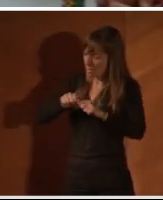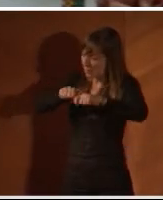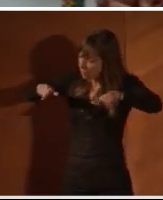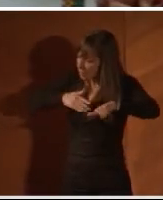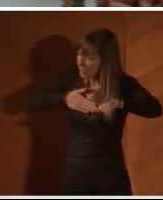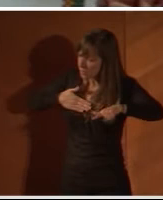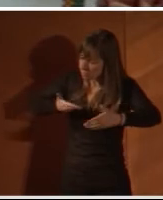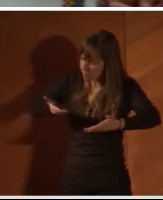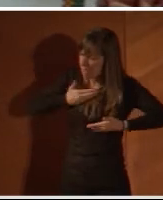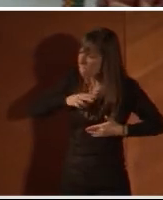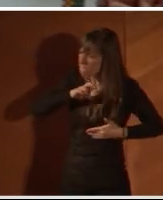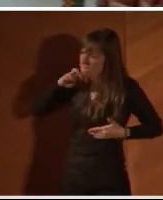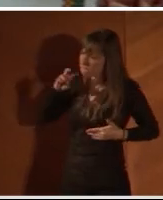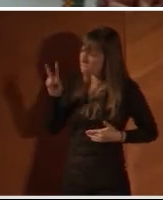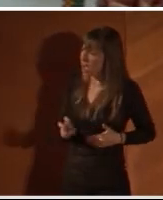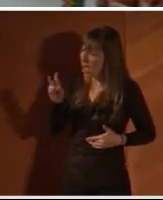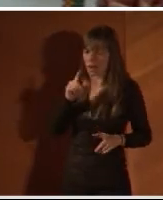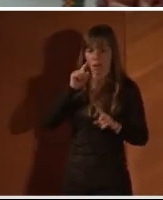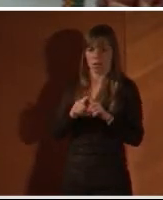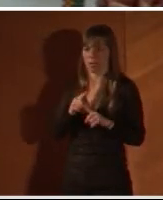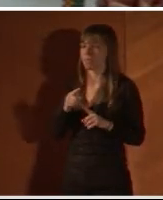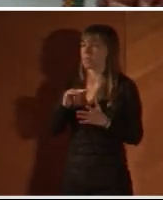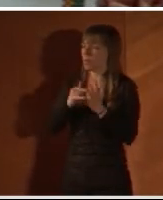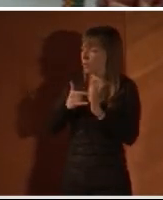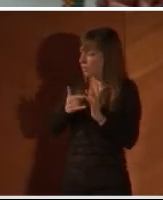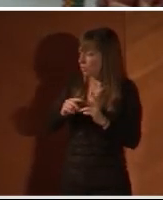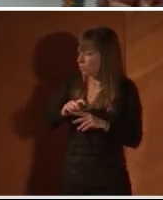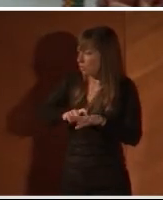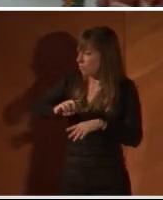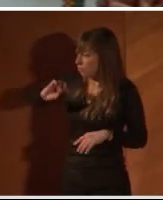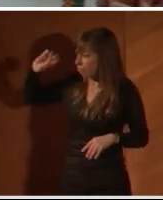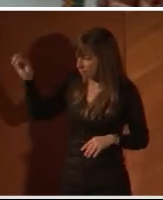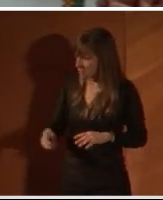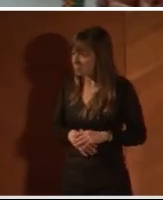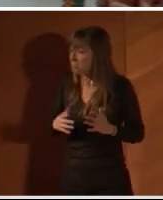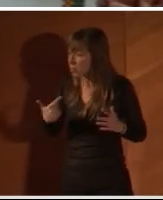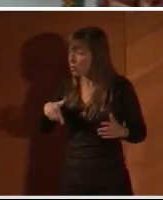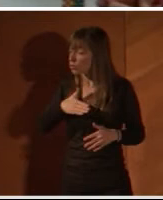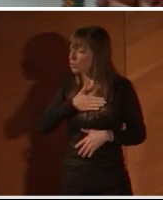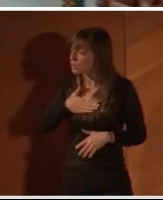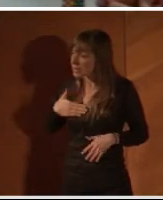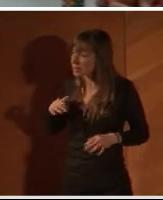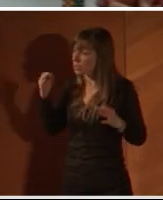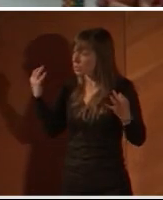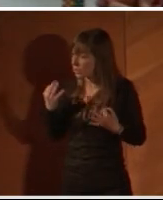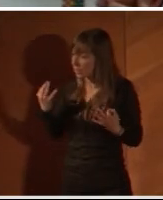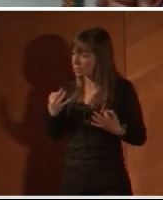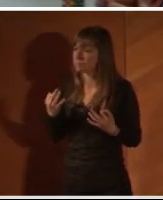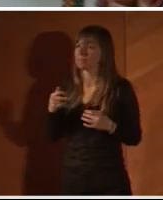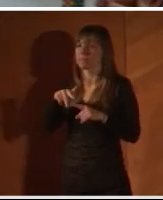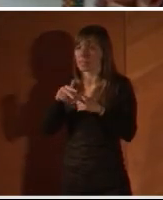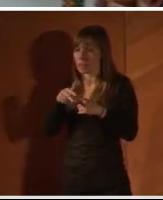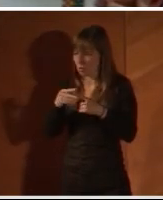útil para proyectos como el Plan de Barrios, como el Plan Director de Equipamientos Públicos. Y lo que queremos, en definitiva, es utilizar instrumentos como